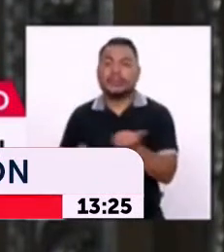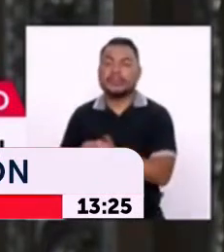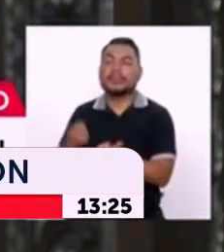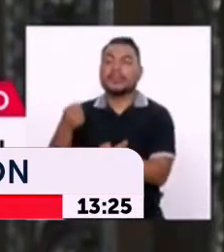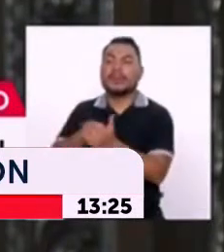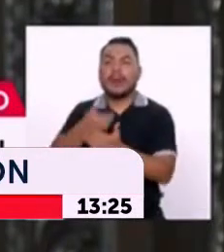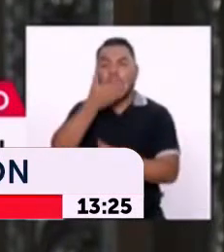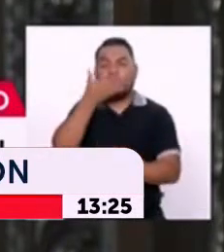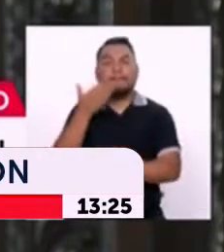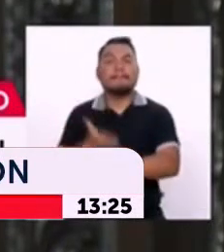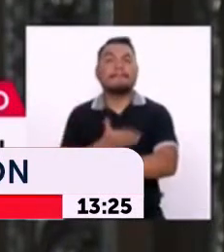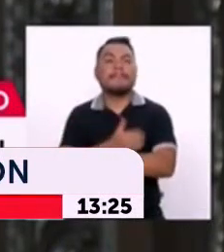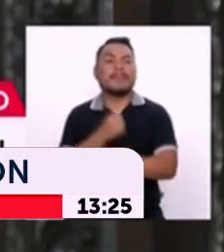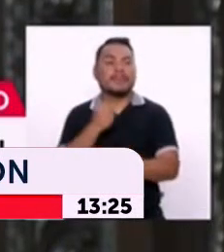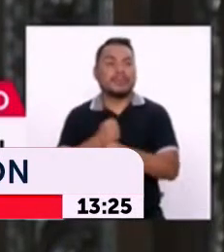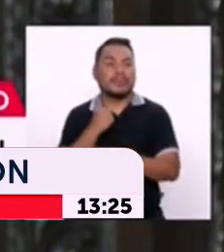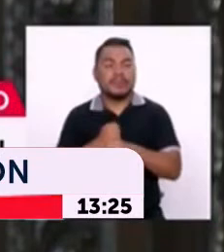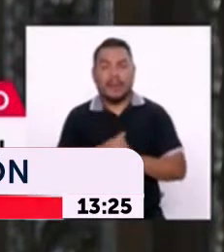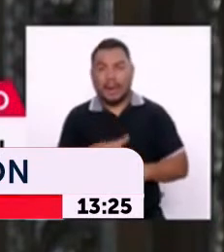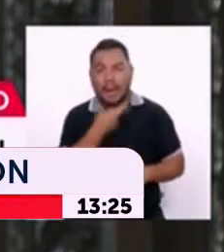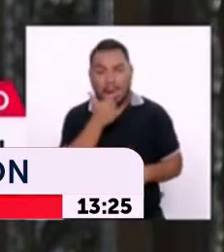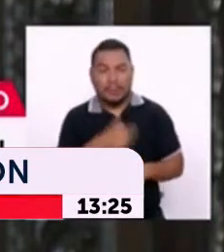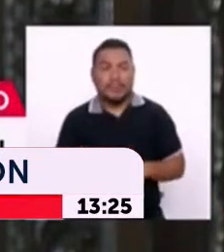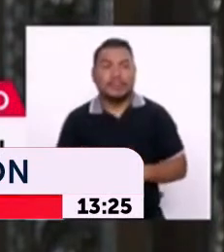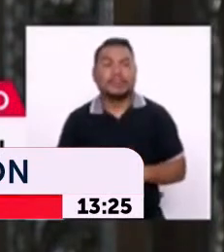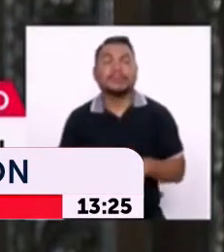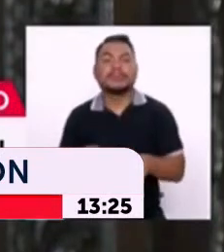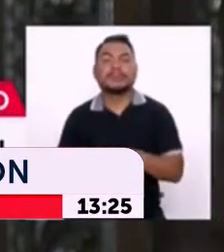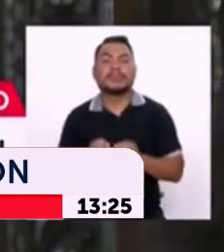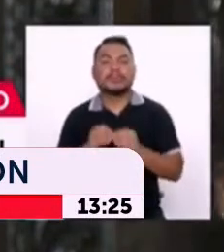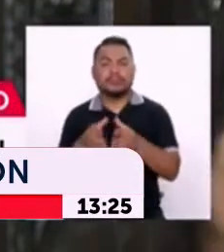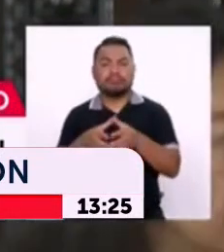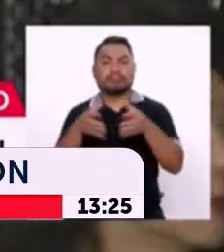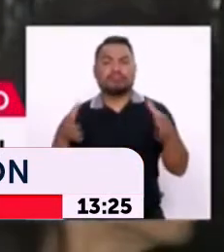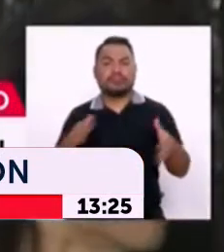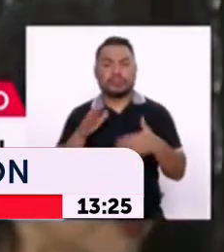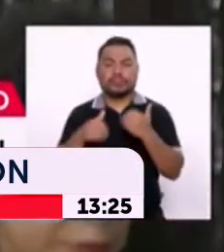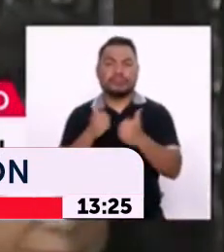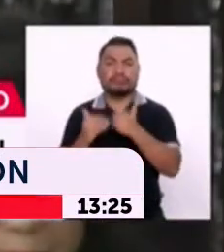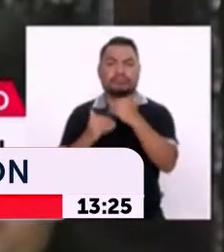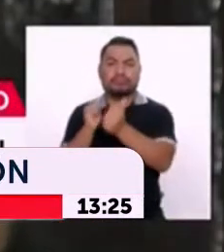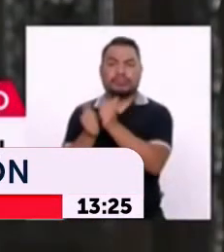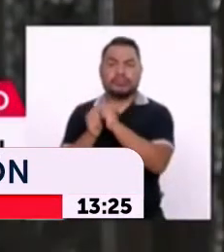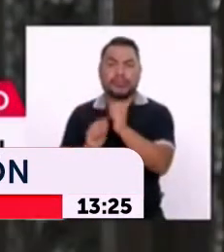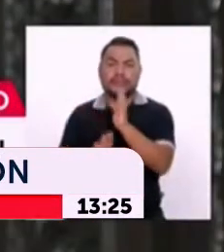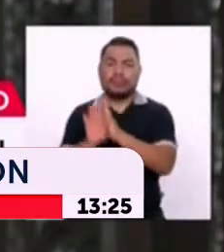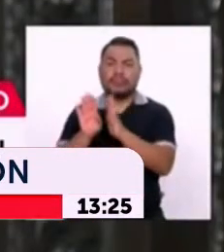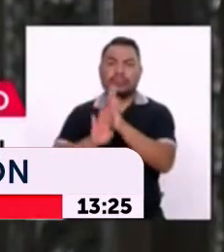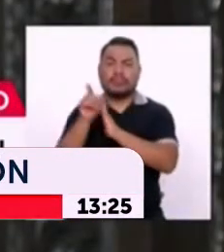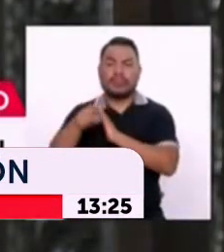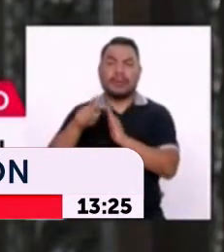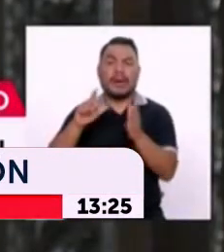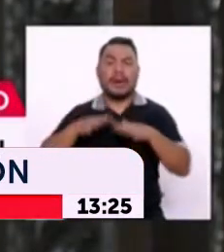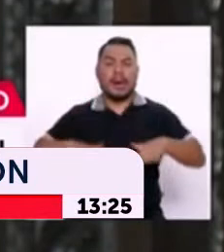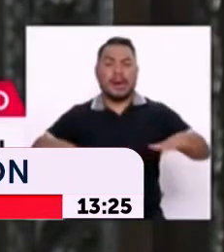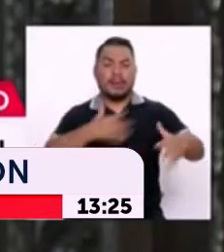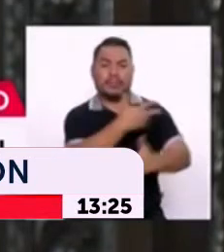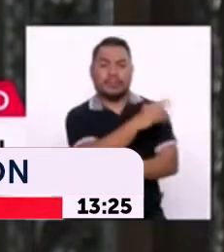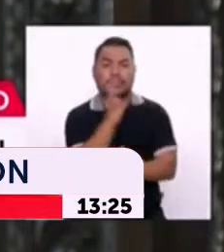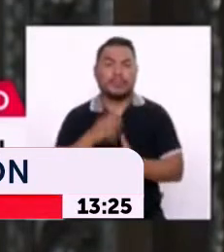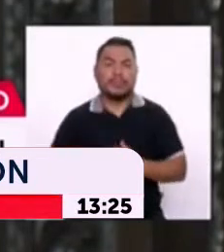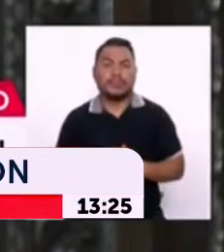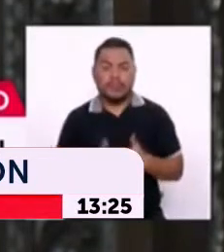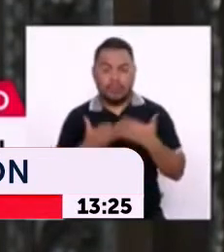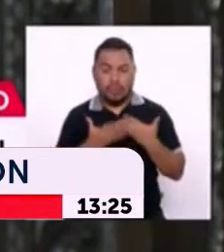contribuyendo a una mejor gestión del agua e incrementando su competitividad y productividad del campo.